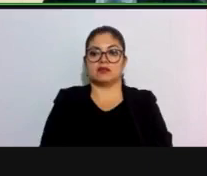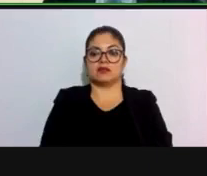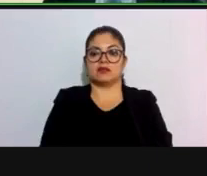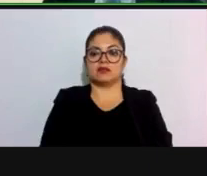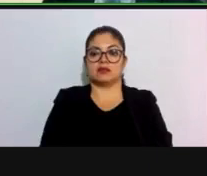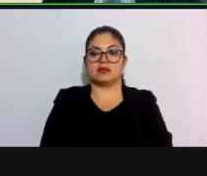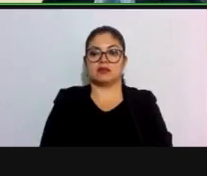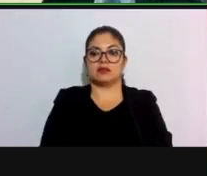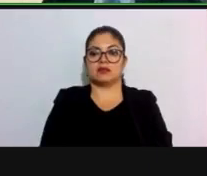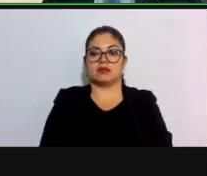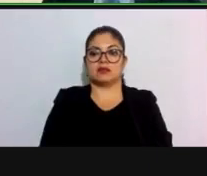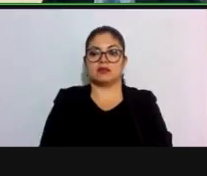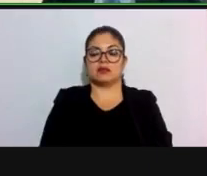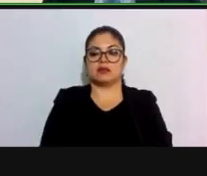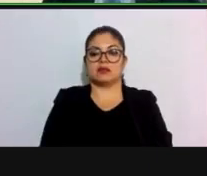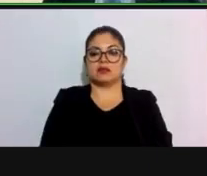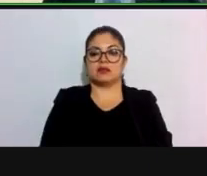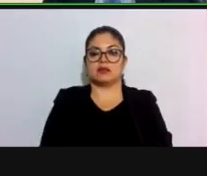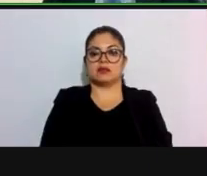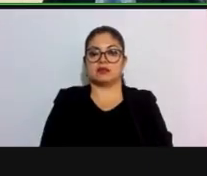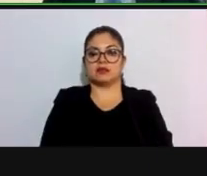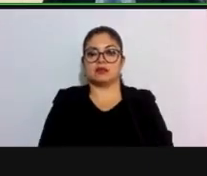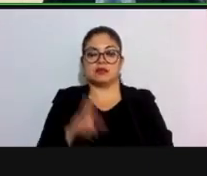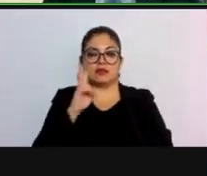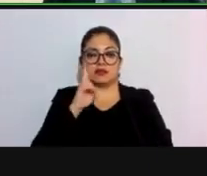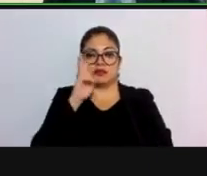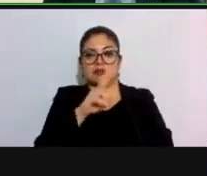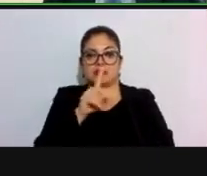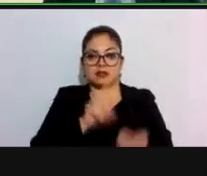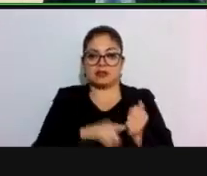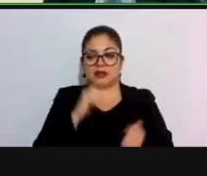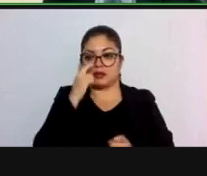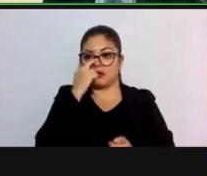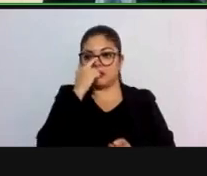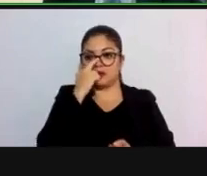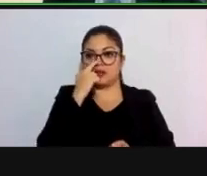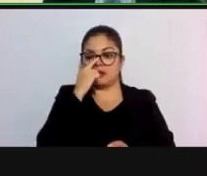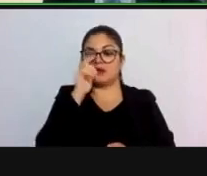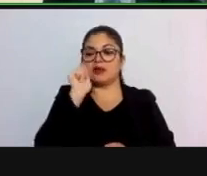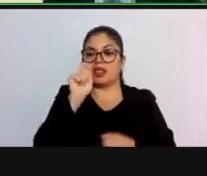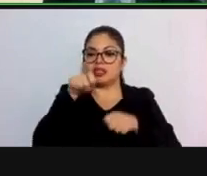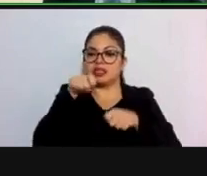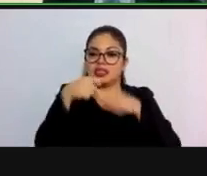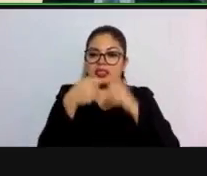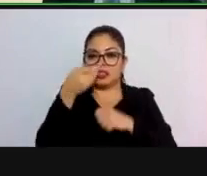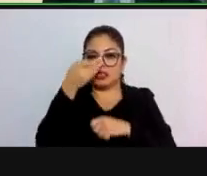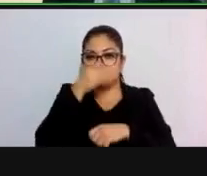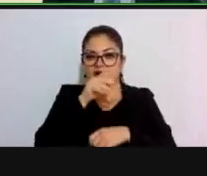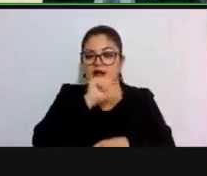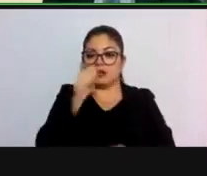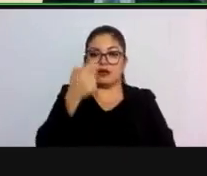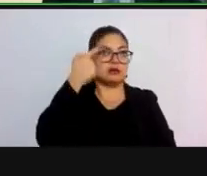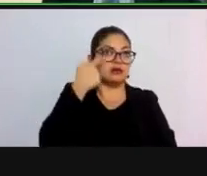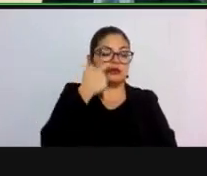Aquí vemos la parte de la estructura cartilaginosa y la porción de la estructura esquelética que en